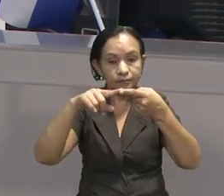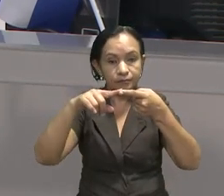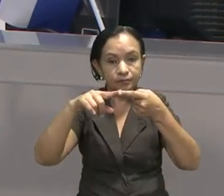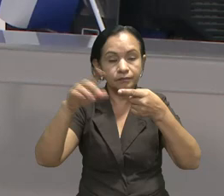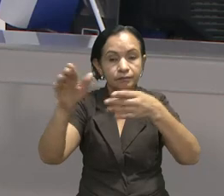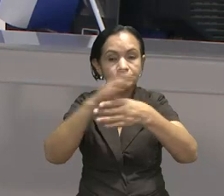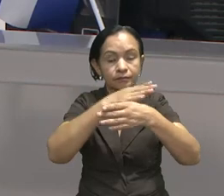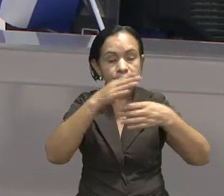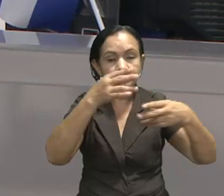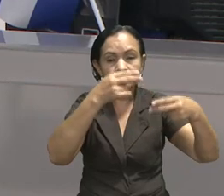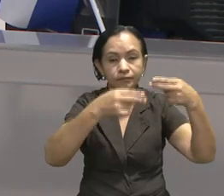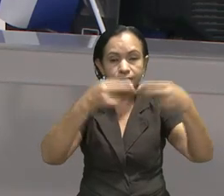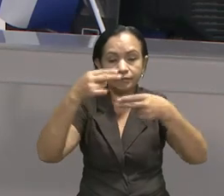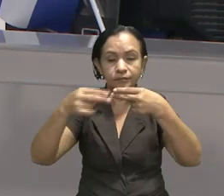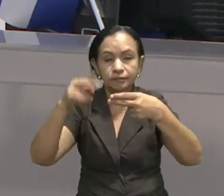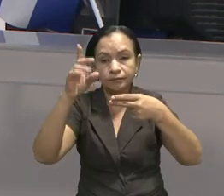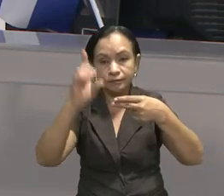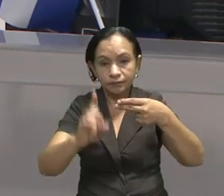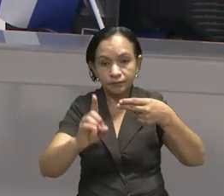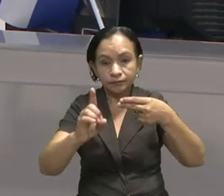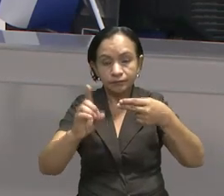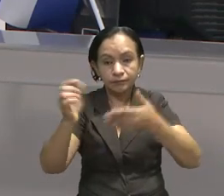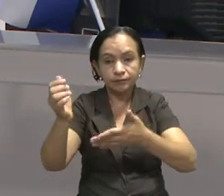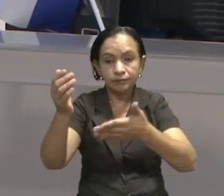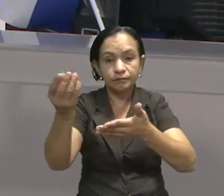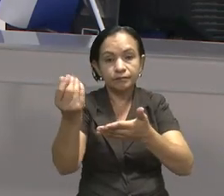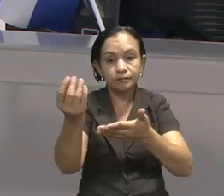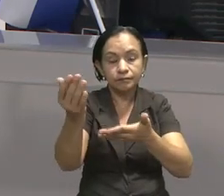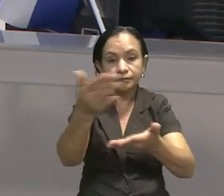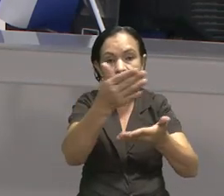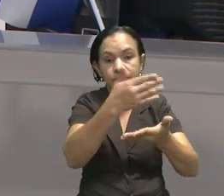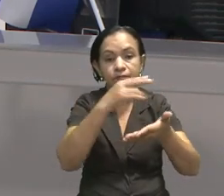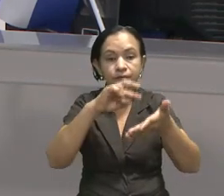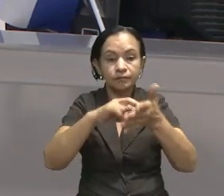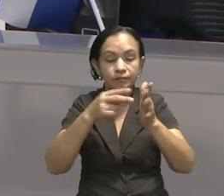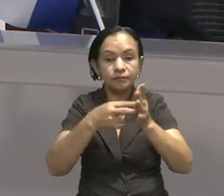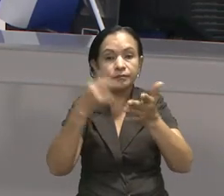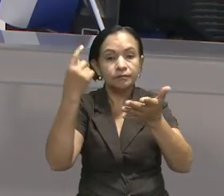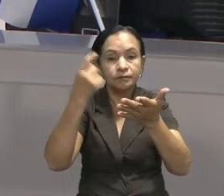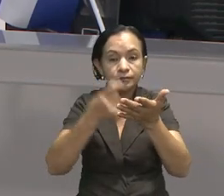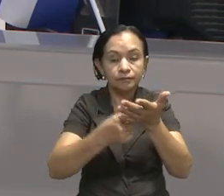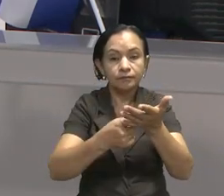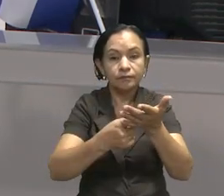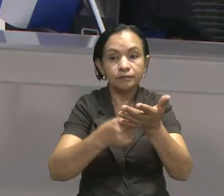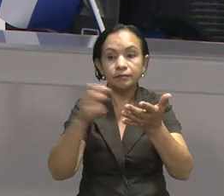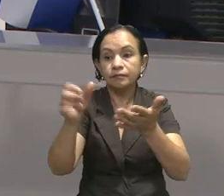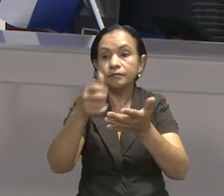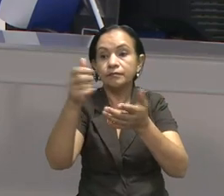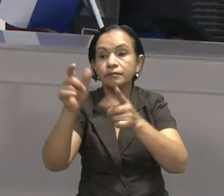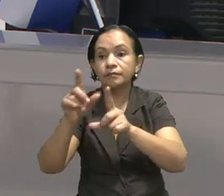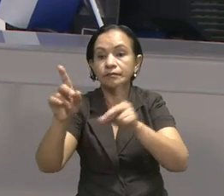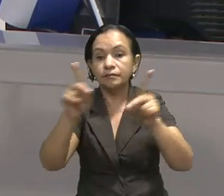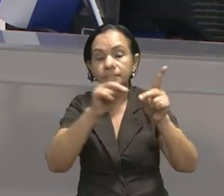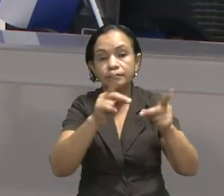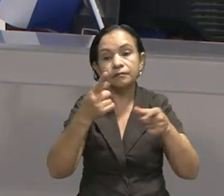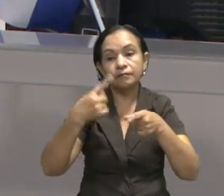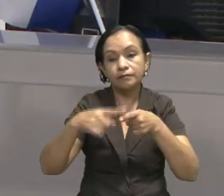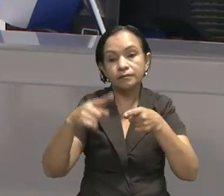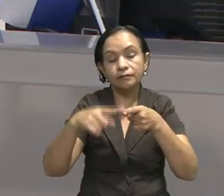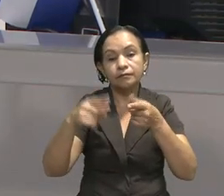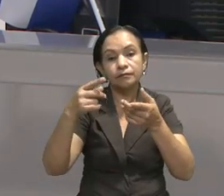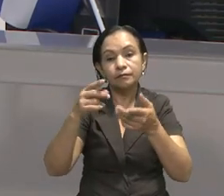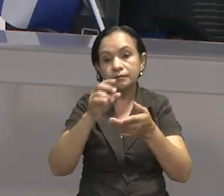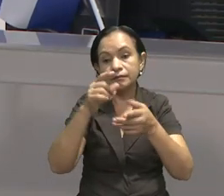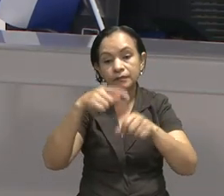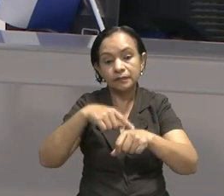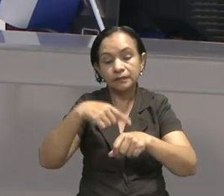de numeración. D, los ingresos devengados por conceptos de sanciones o multas y recargos moratorios por